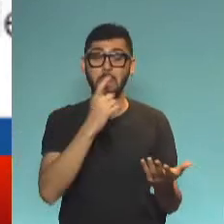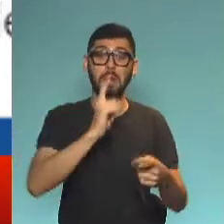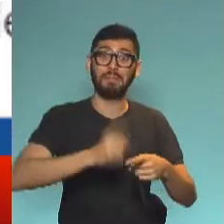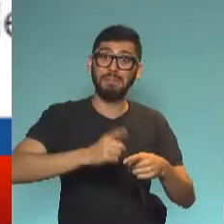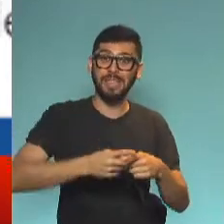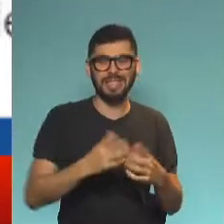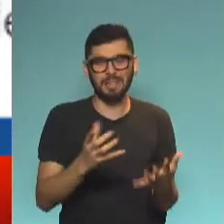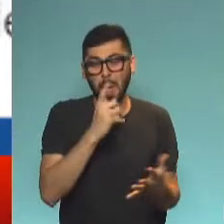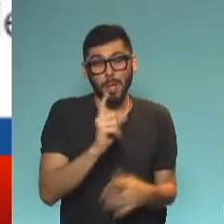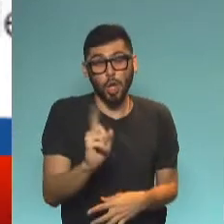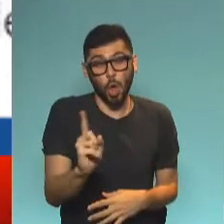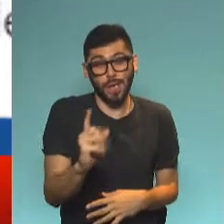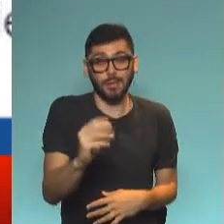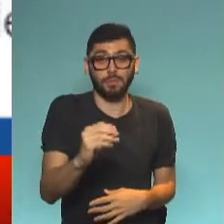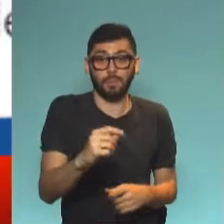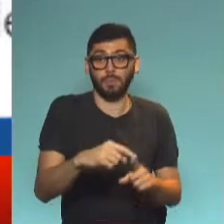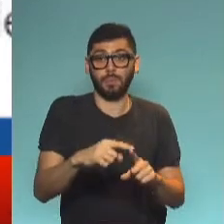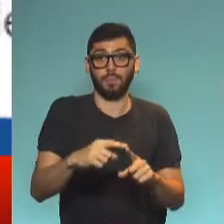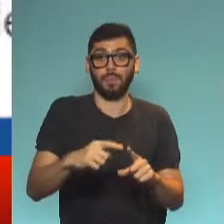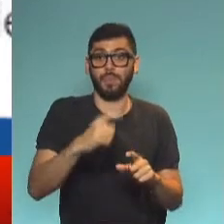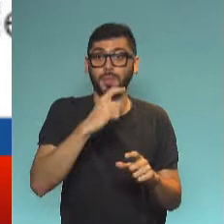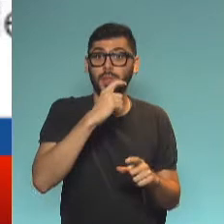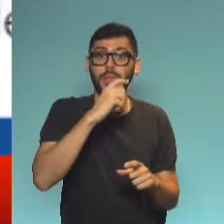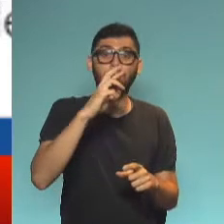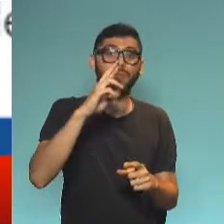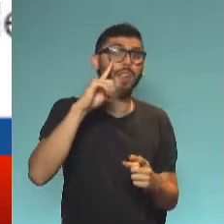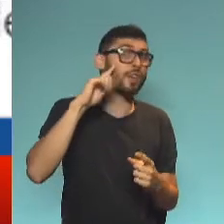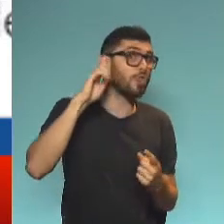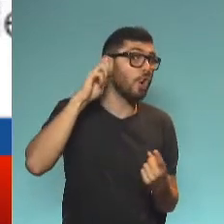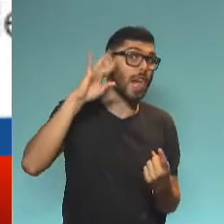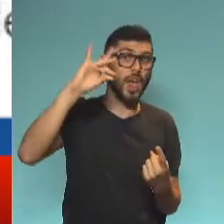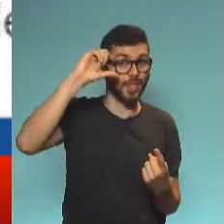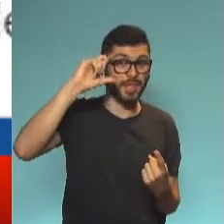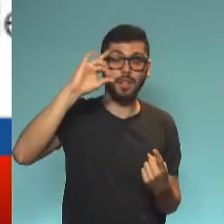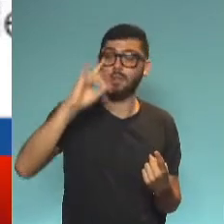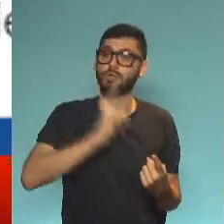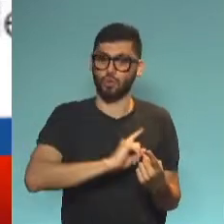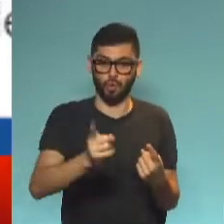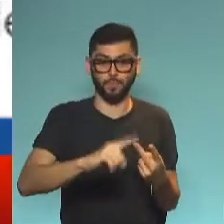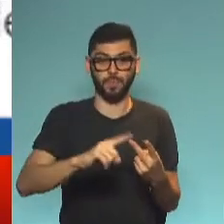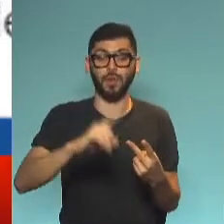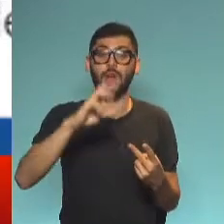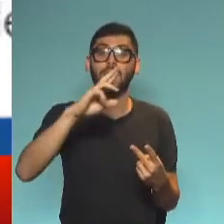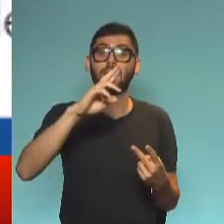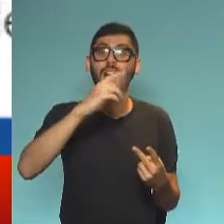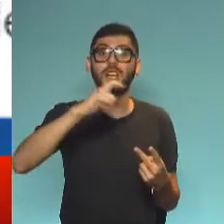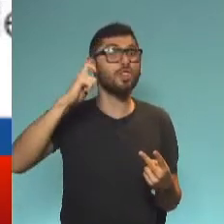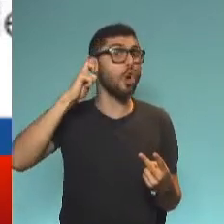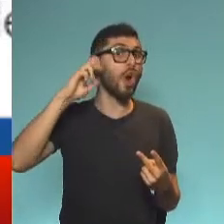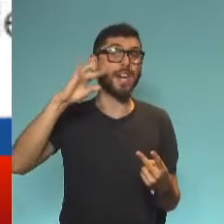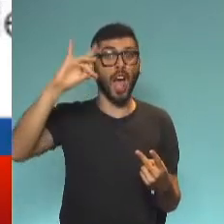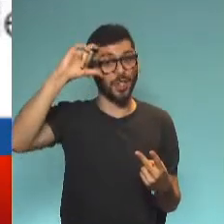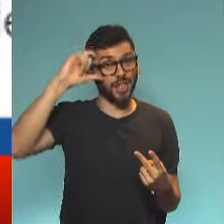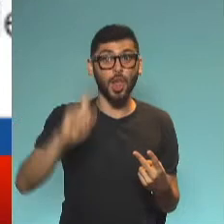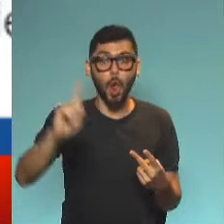porque ya tiene la contra de Río Grande do Sul, la contra de Río Grande do Norte, la contra de